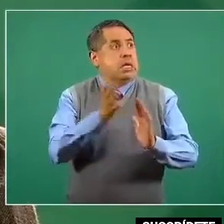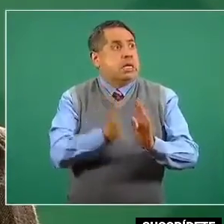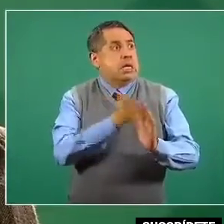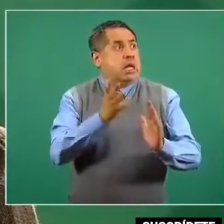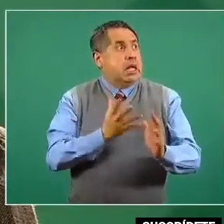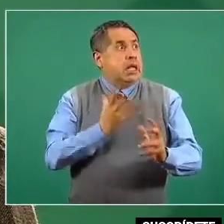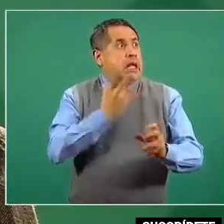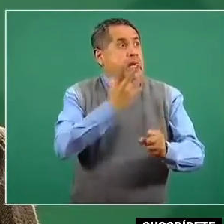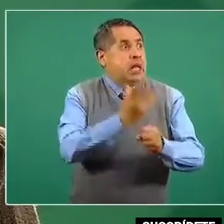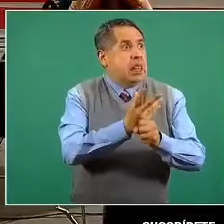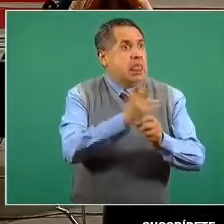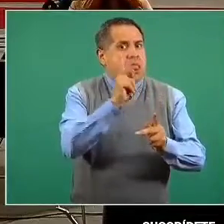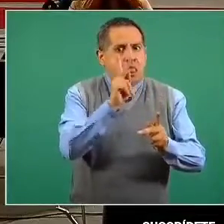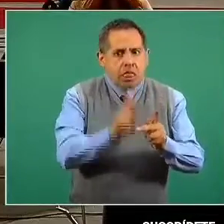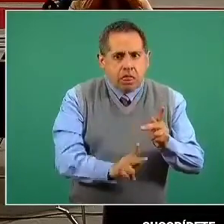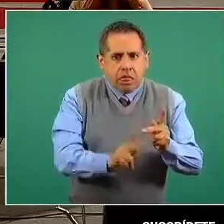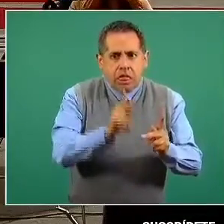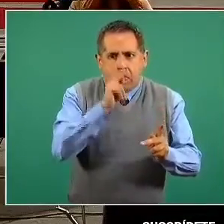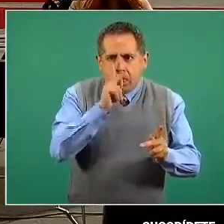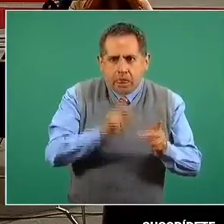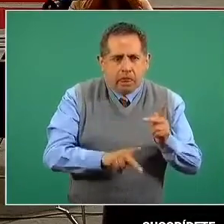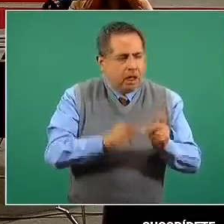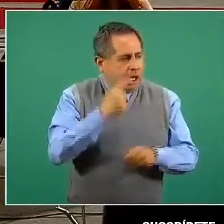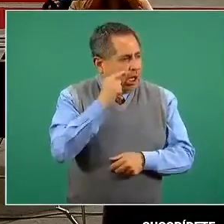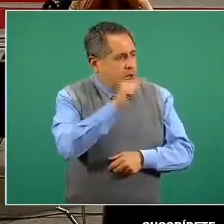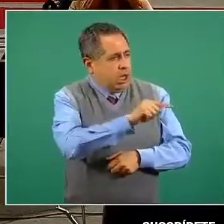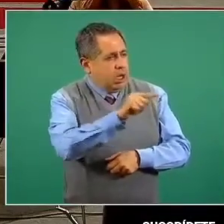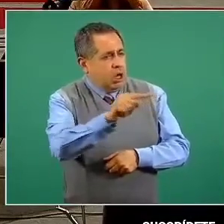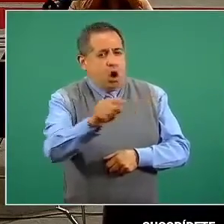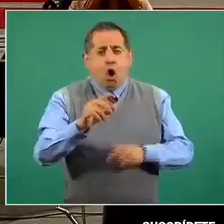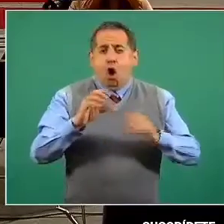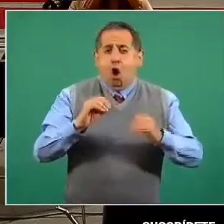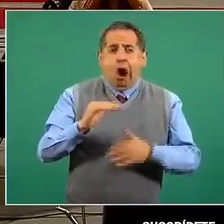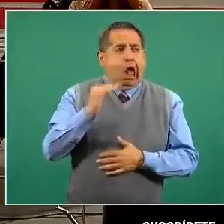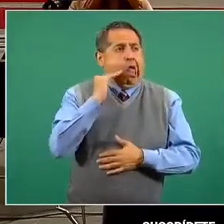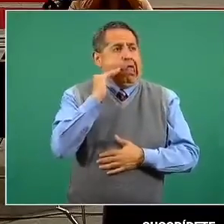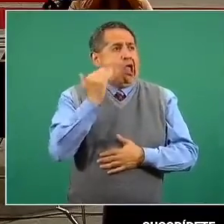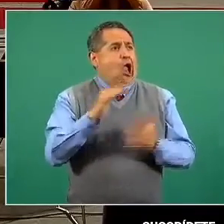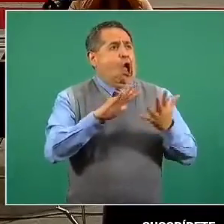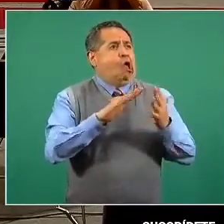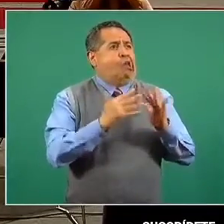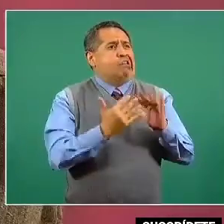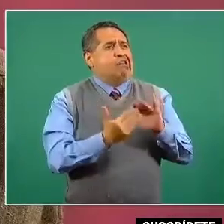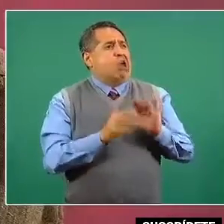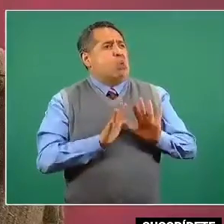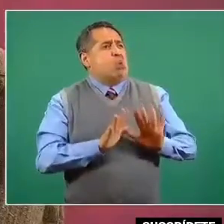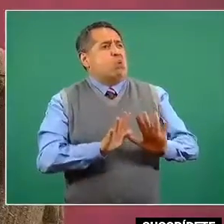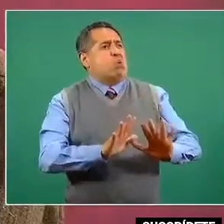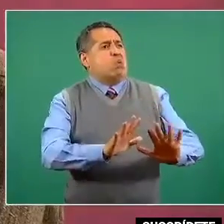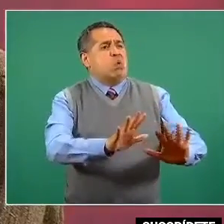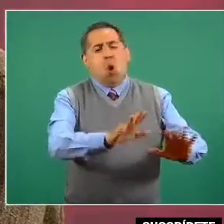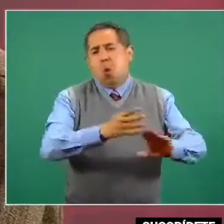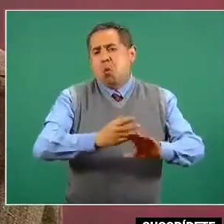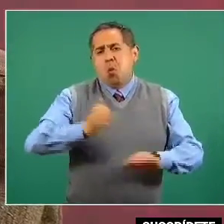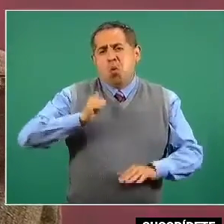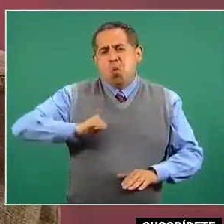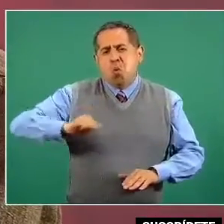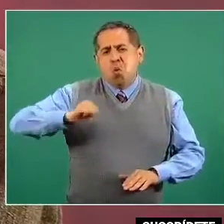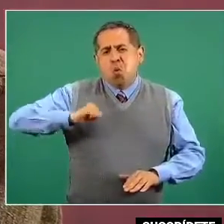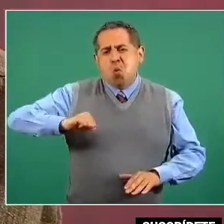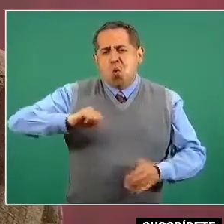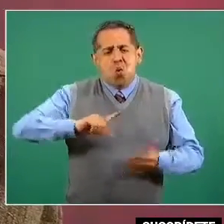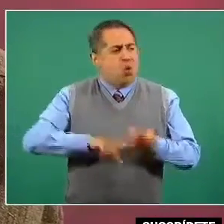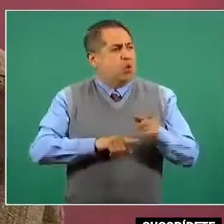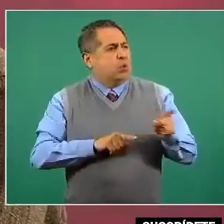no terminada, o que ya están suficientemente deteriorados por su uso, son demasiado antiguos, algunos datan de